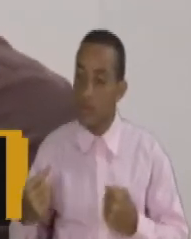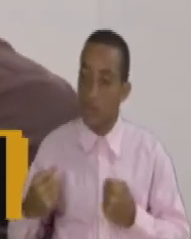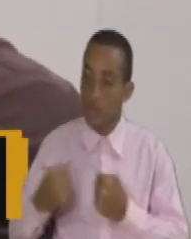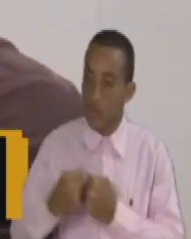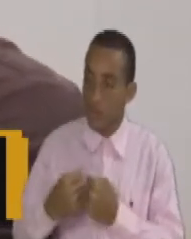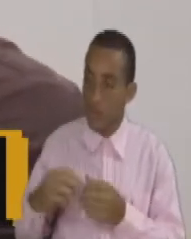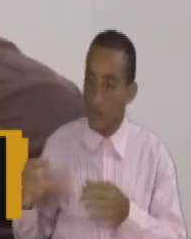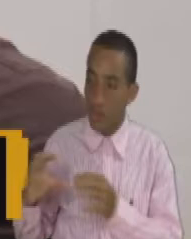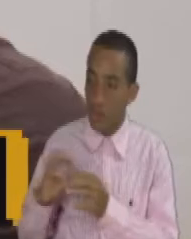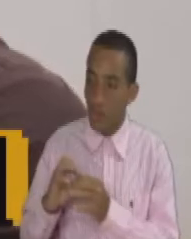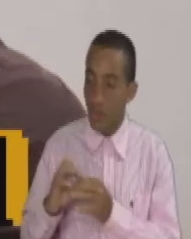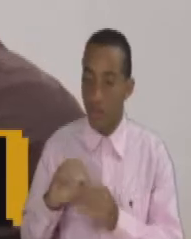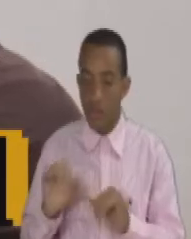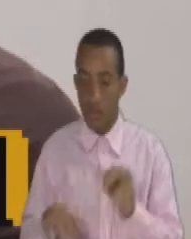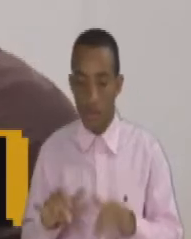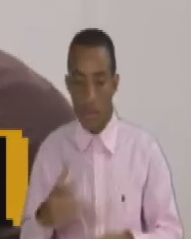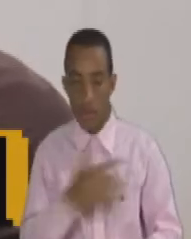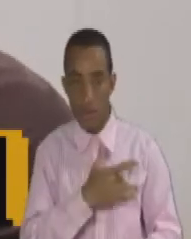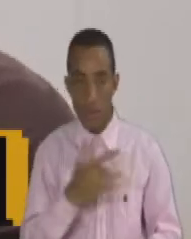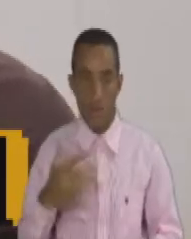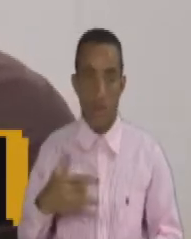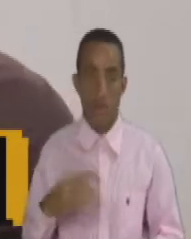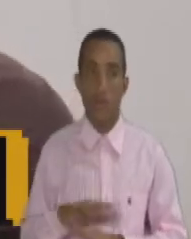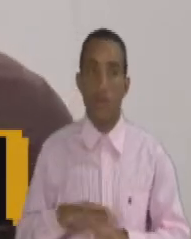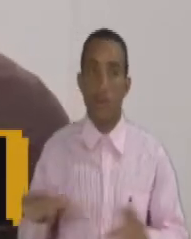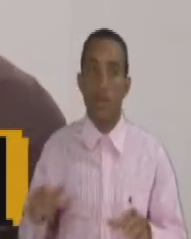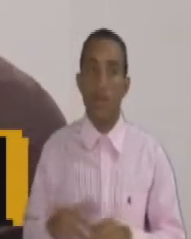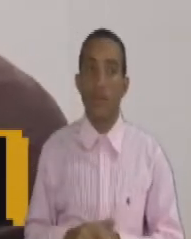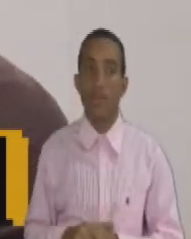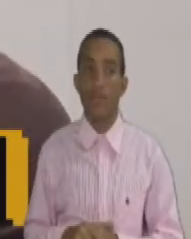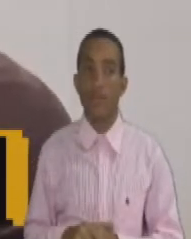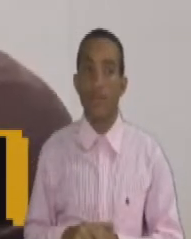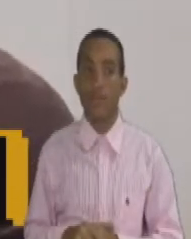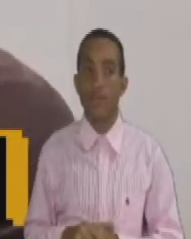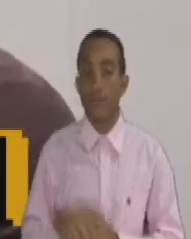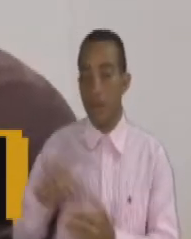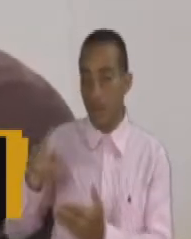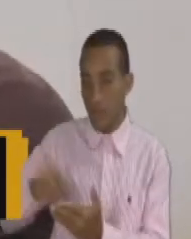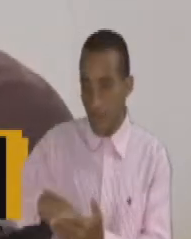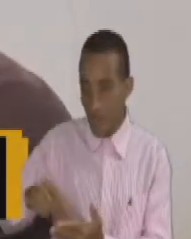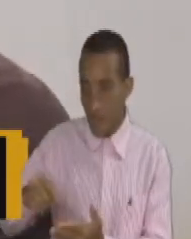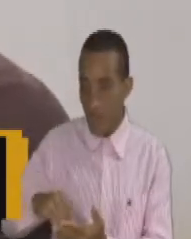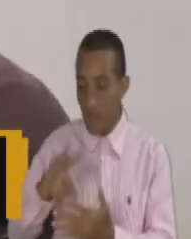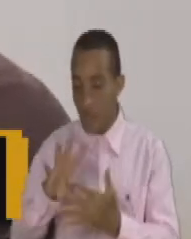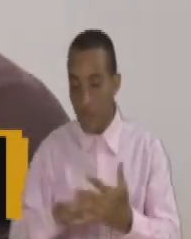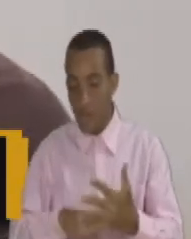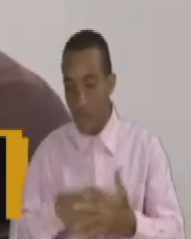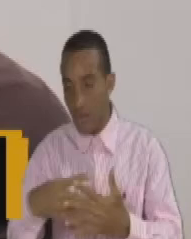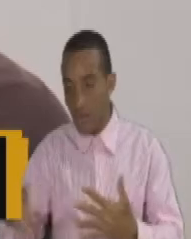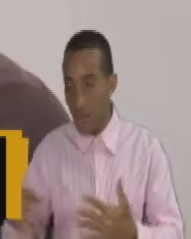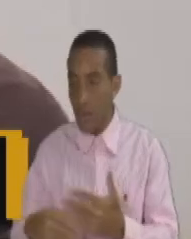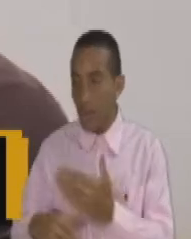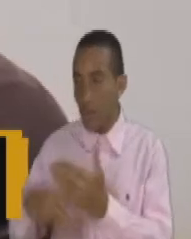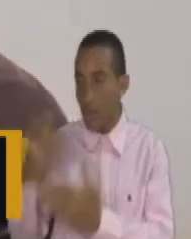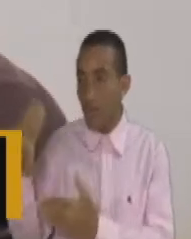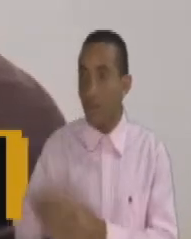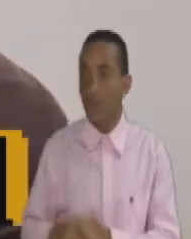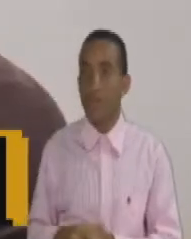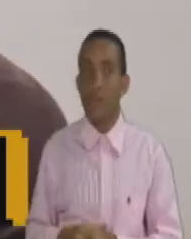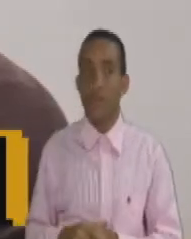doctor Luis Alejandro Rivero, y logramos efectivamente ya firmar el cronograma de inicio como se los había dicho, y